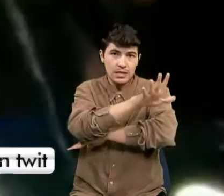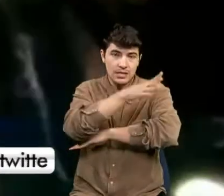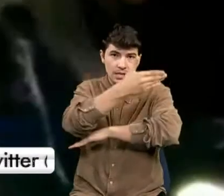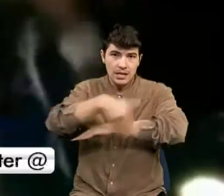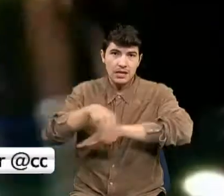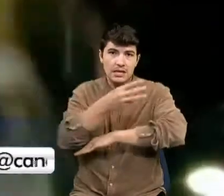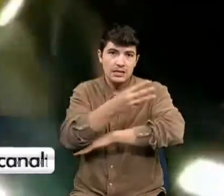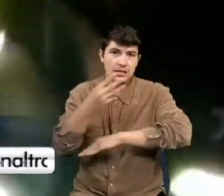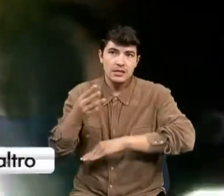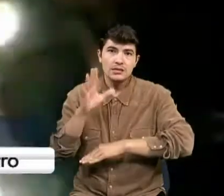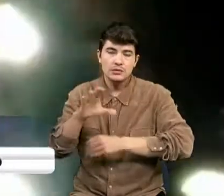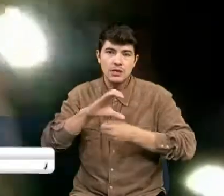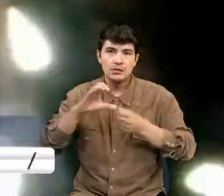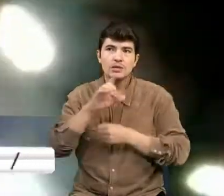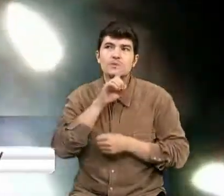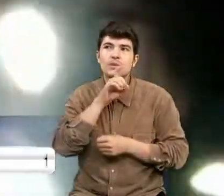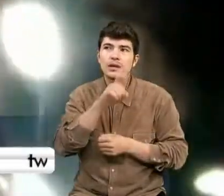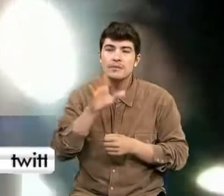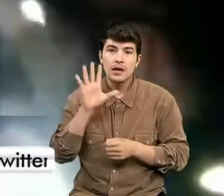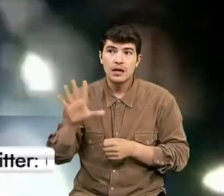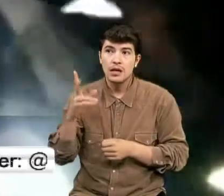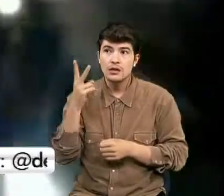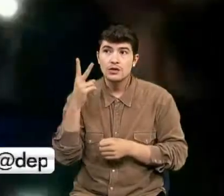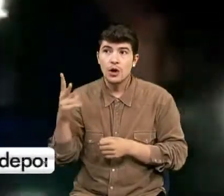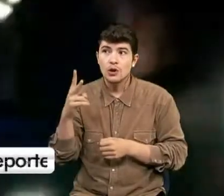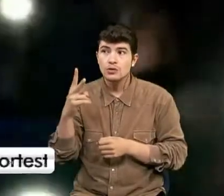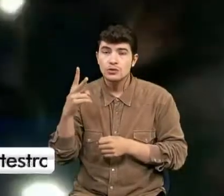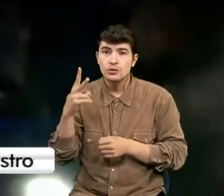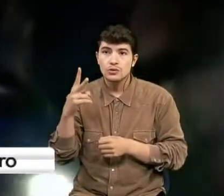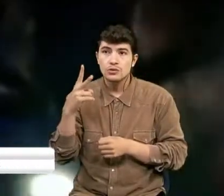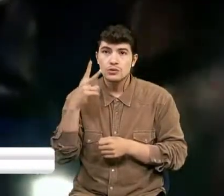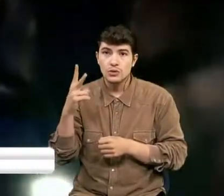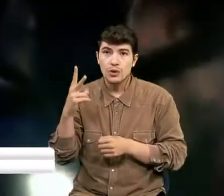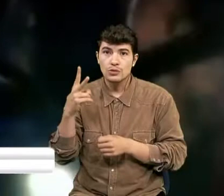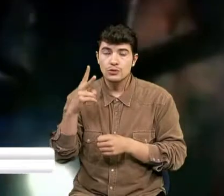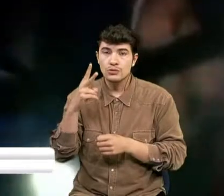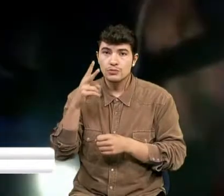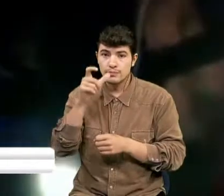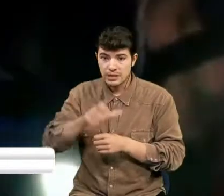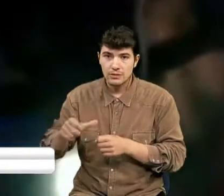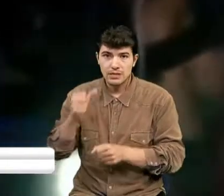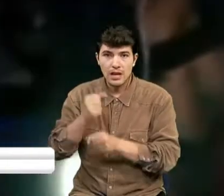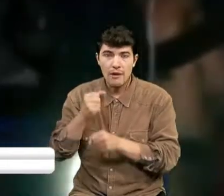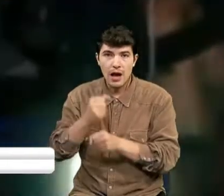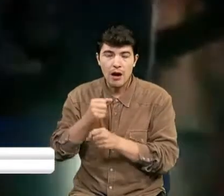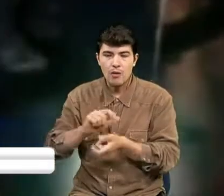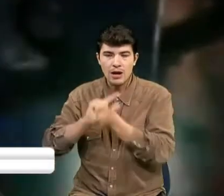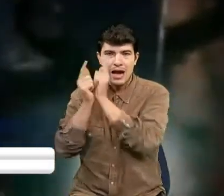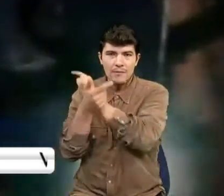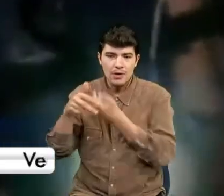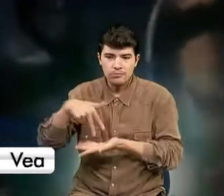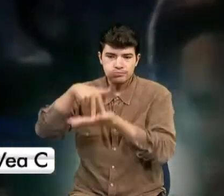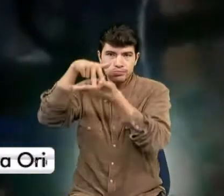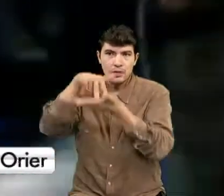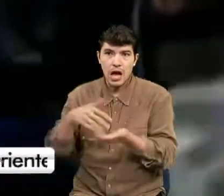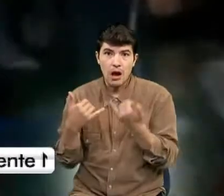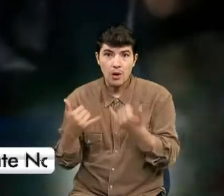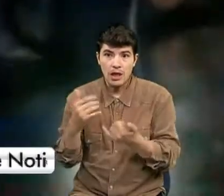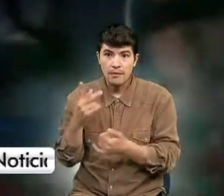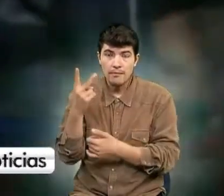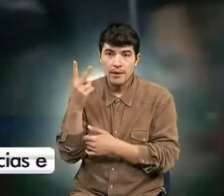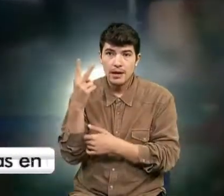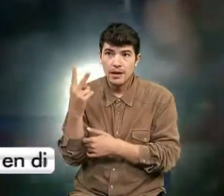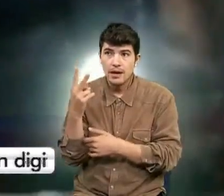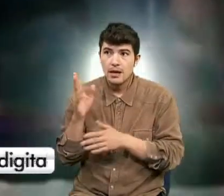ciudad de Bucaramanga. Allí, dos obreros trabajaban en el cambio de un ascensor y de repente y sin explicación, uno de los